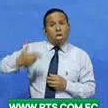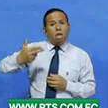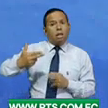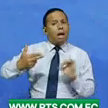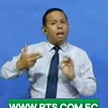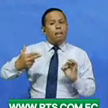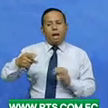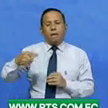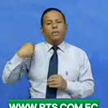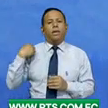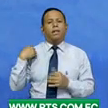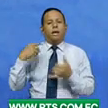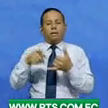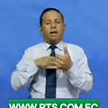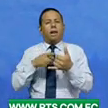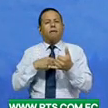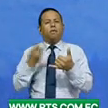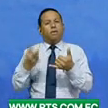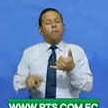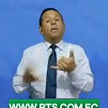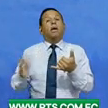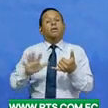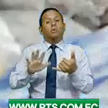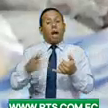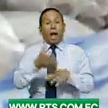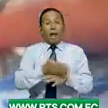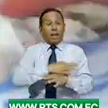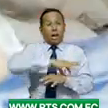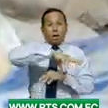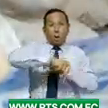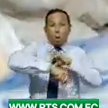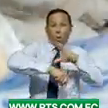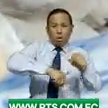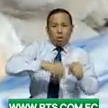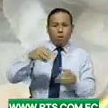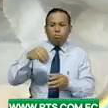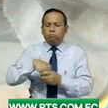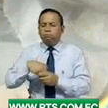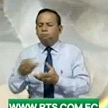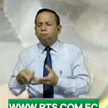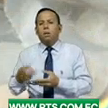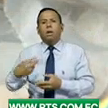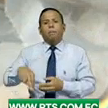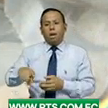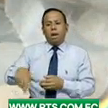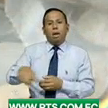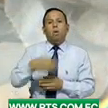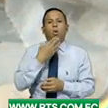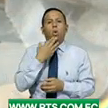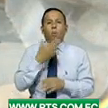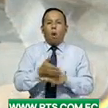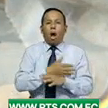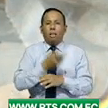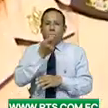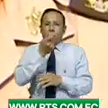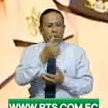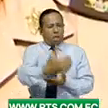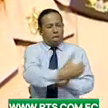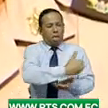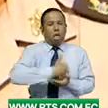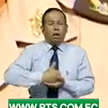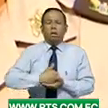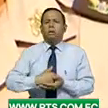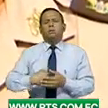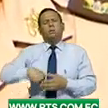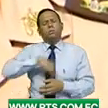que portaban y también los sustraídos, además de las monedas que sacaron de las cajas registradoras. Solicitamos que se ponga tras las